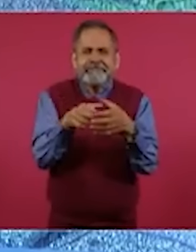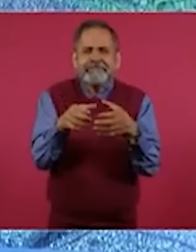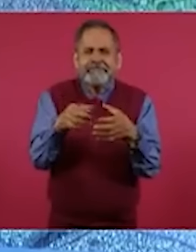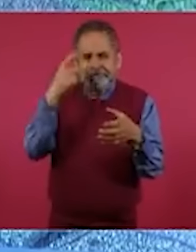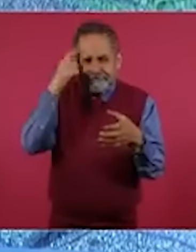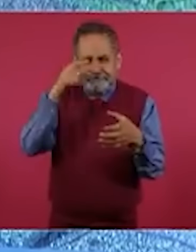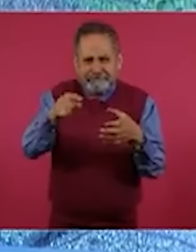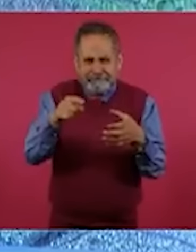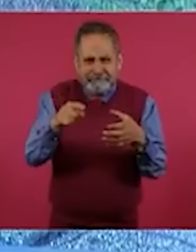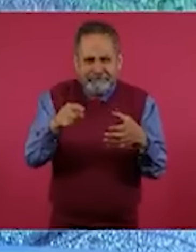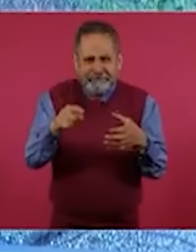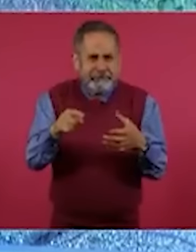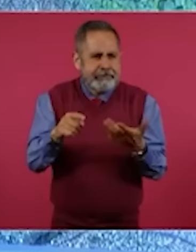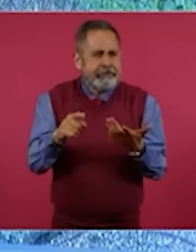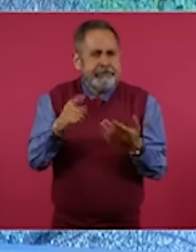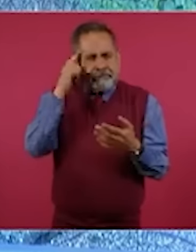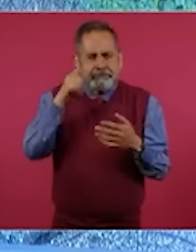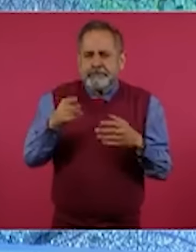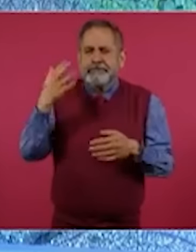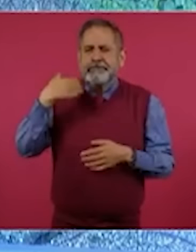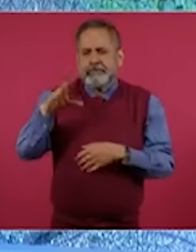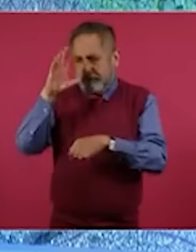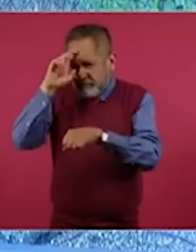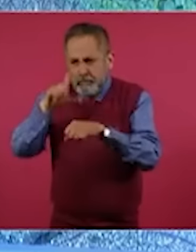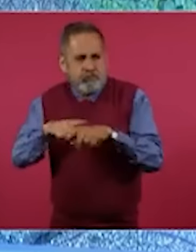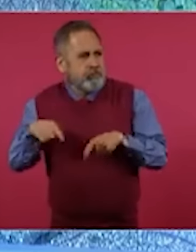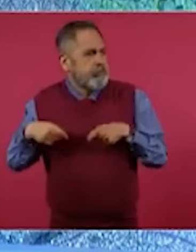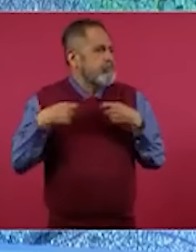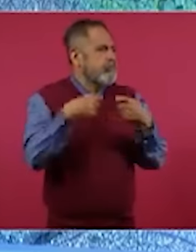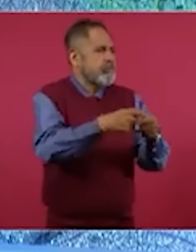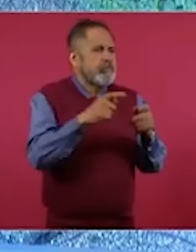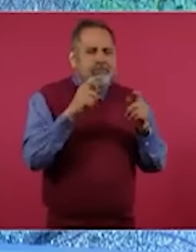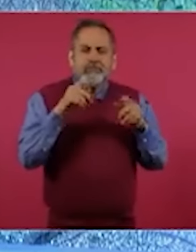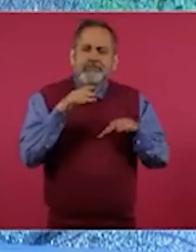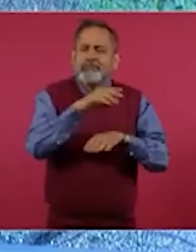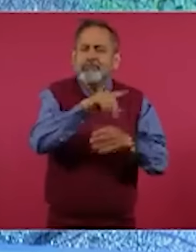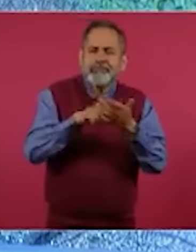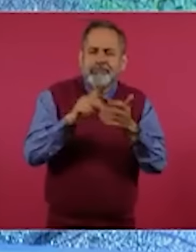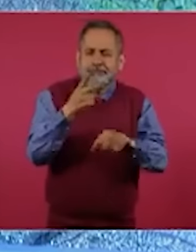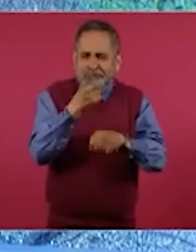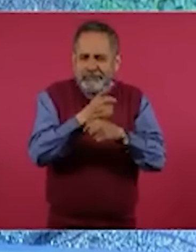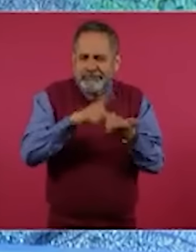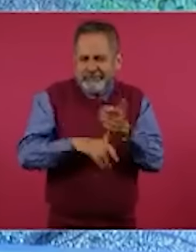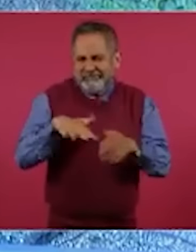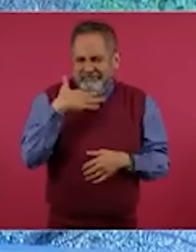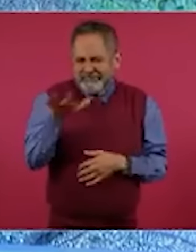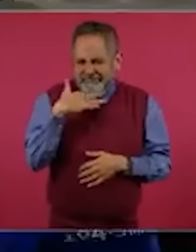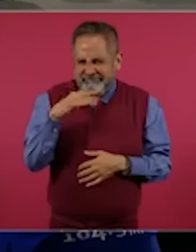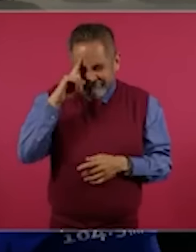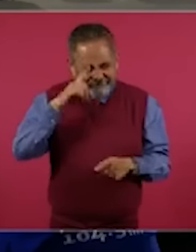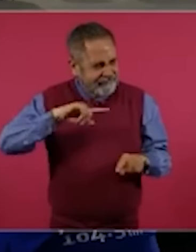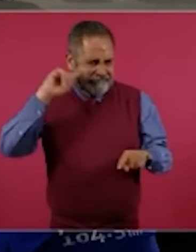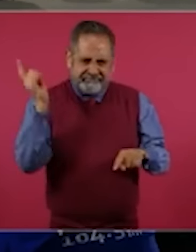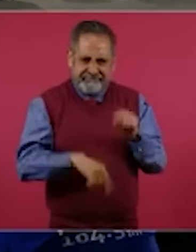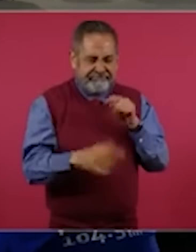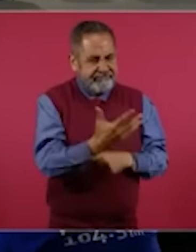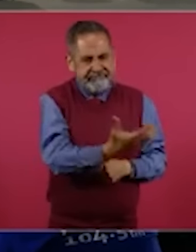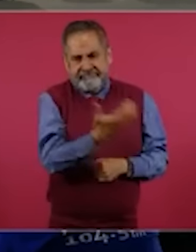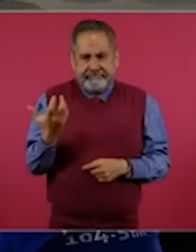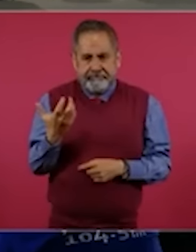en los etiquetados de la Cámara para Cultura, que sabemos que había un tema de corrupción muy serio,